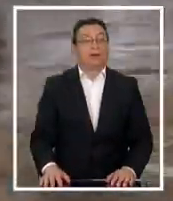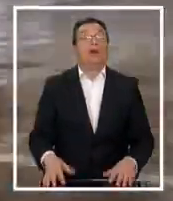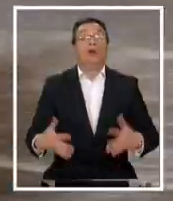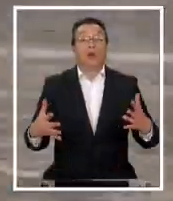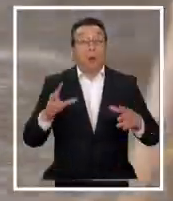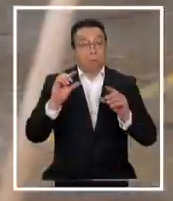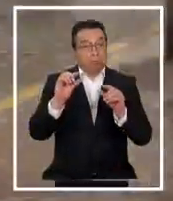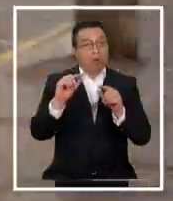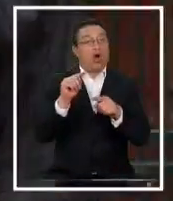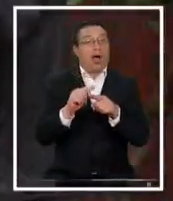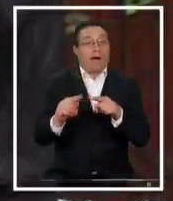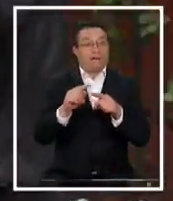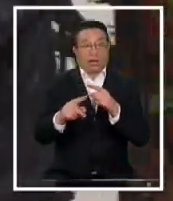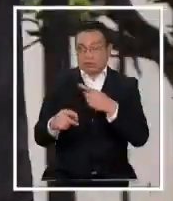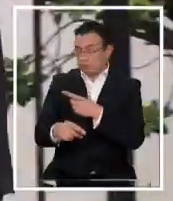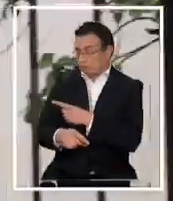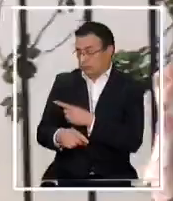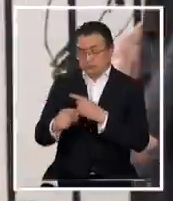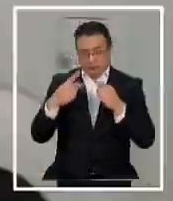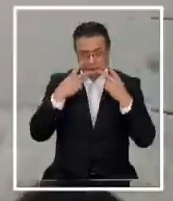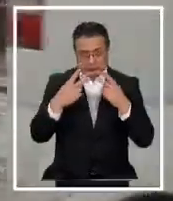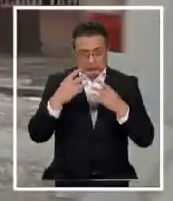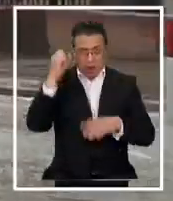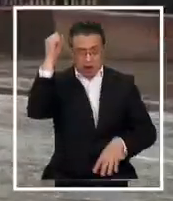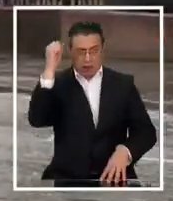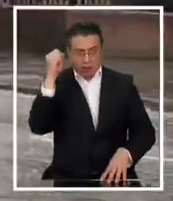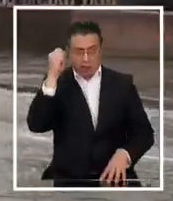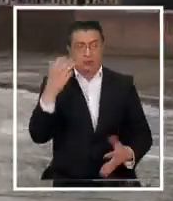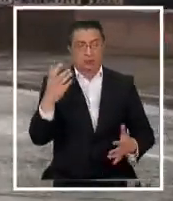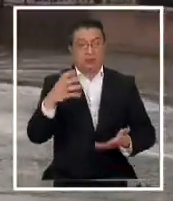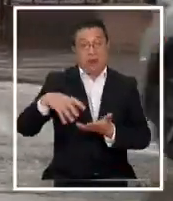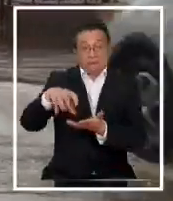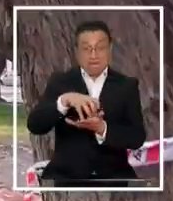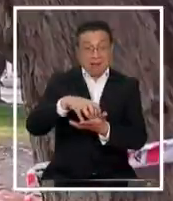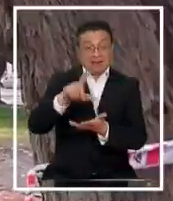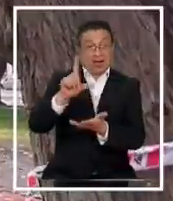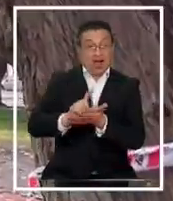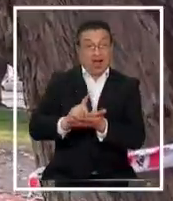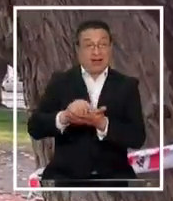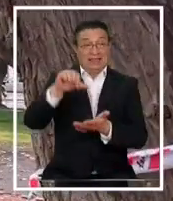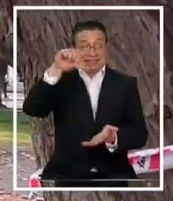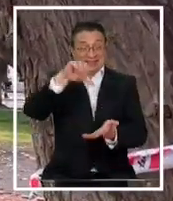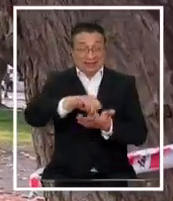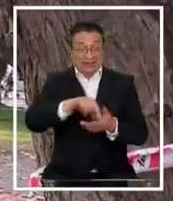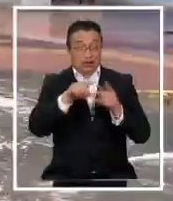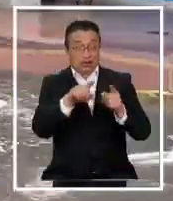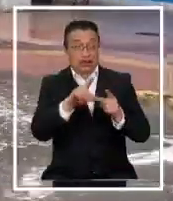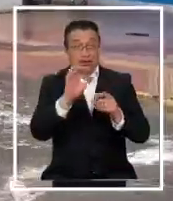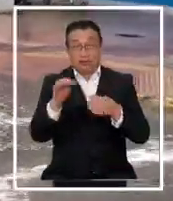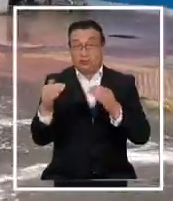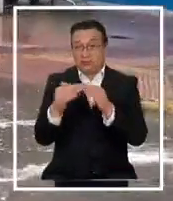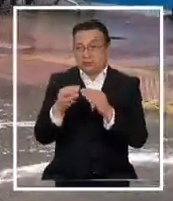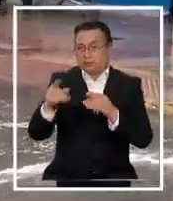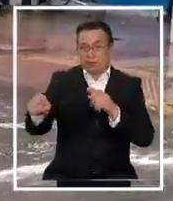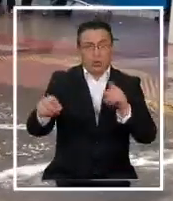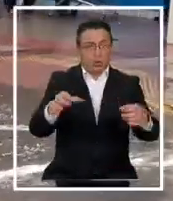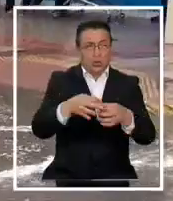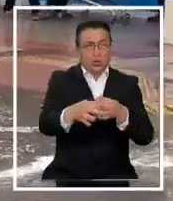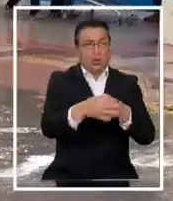Seguramente pocas veces vio imágenes como estas en Copiapó. La plaza local, el centro de la ciudad y poblaciones